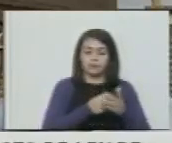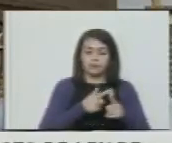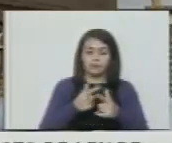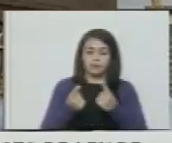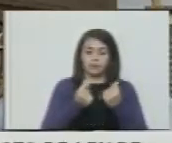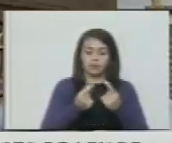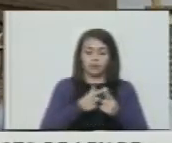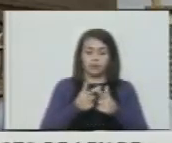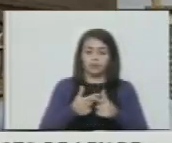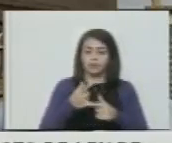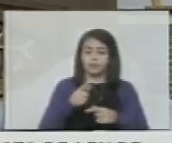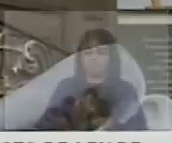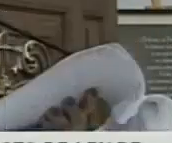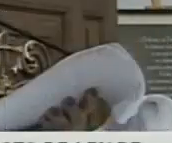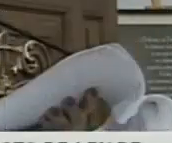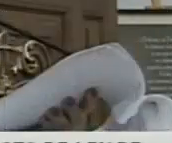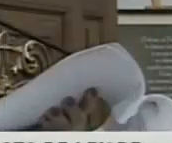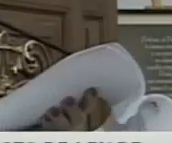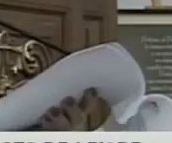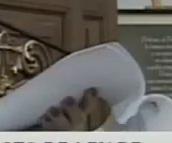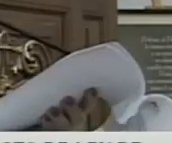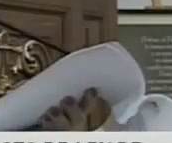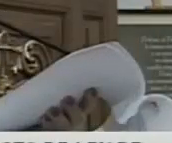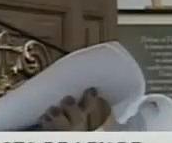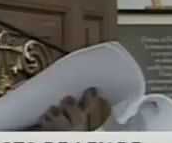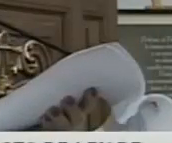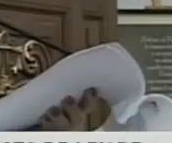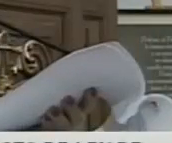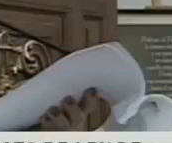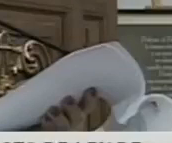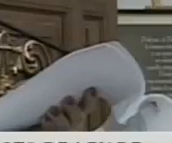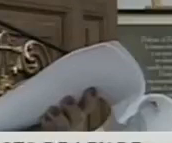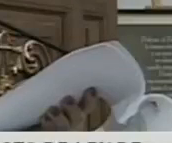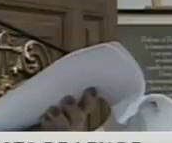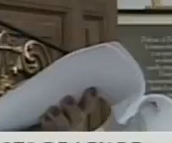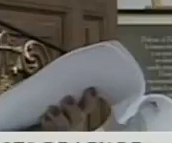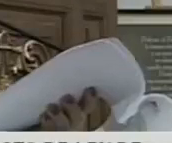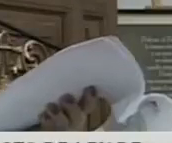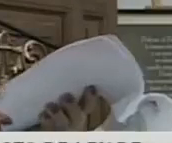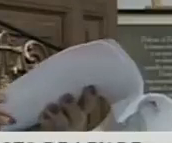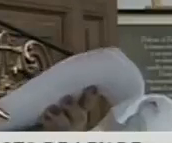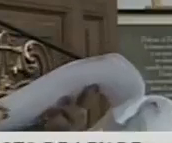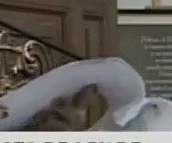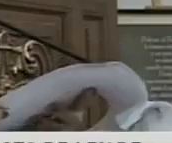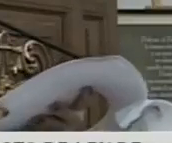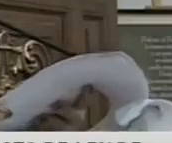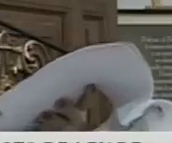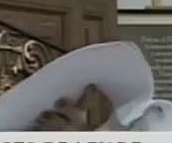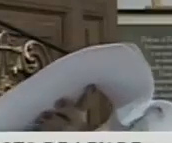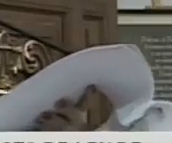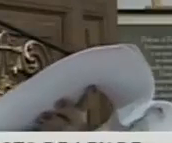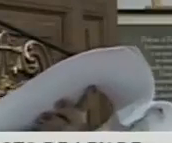y denominados en bolívares de 2.1. Empresas de seguro A.